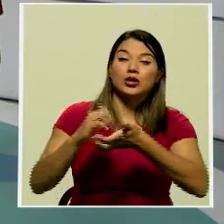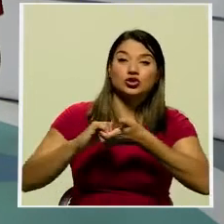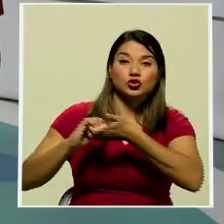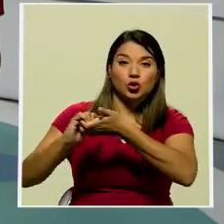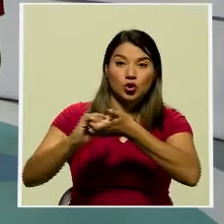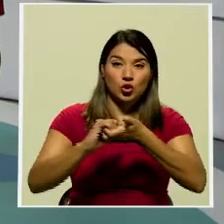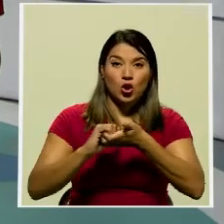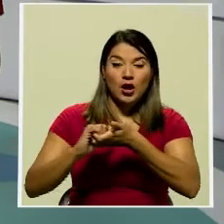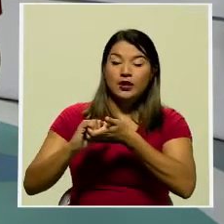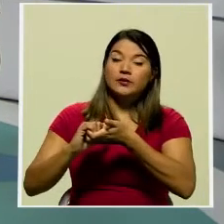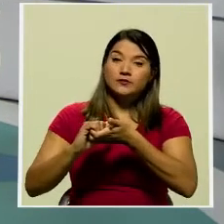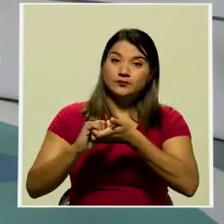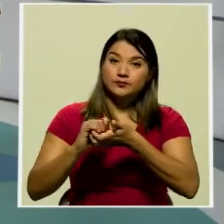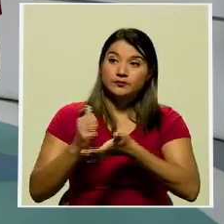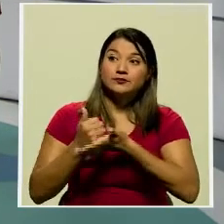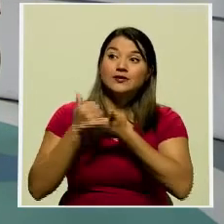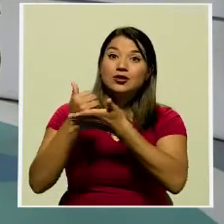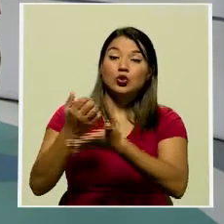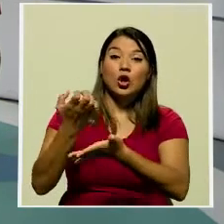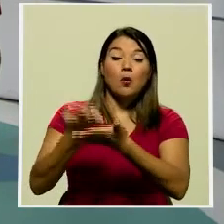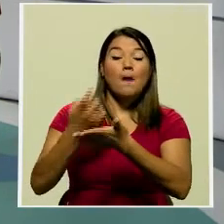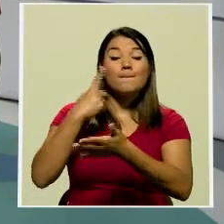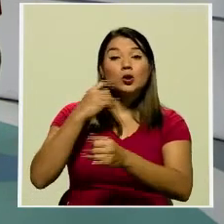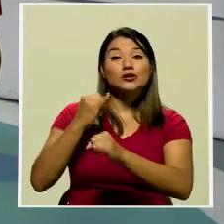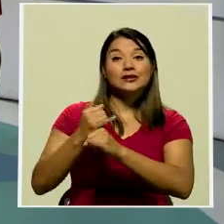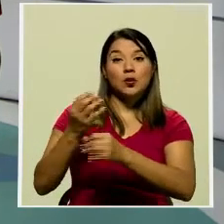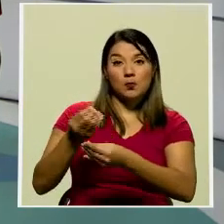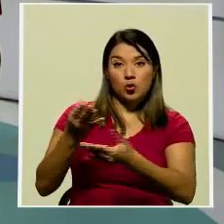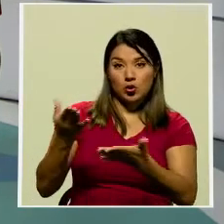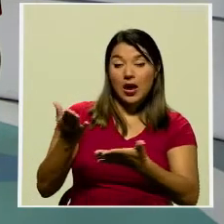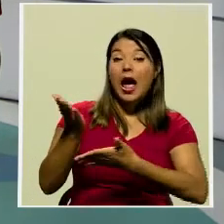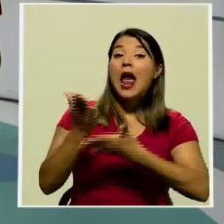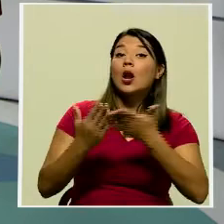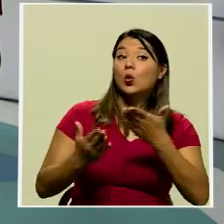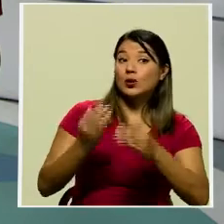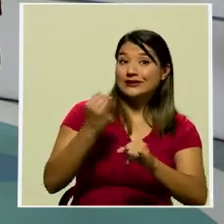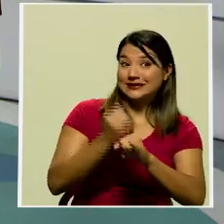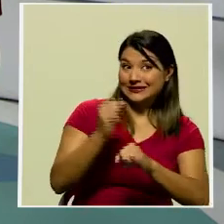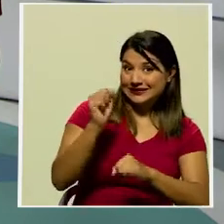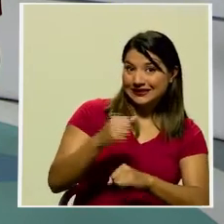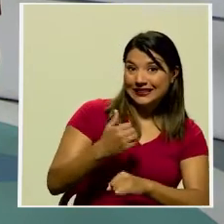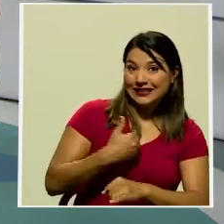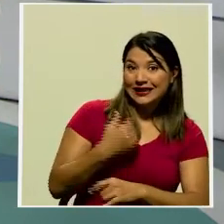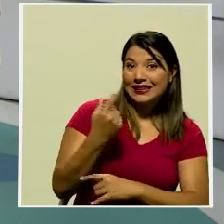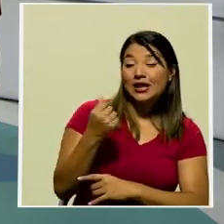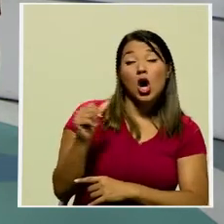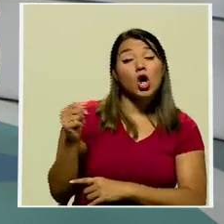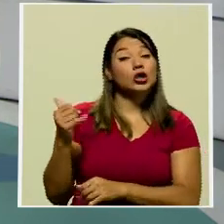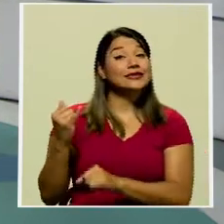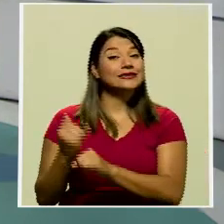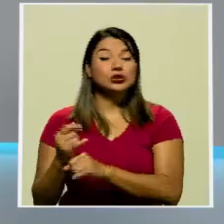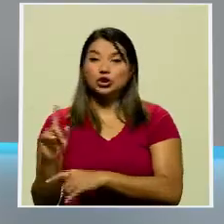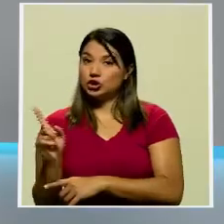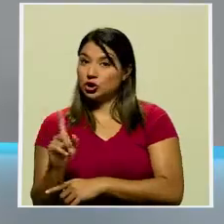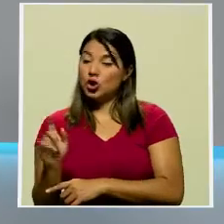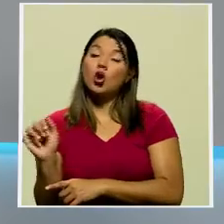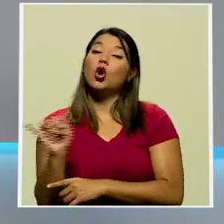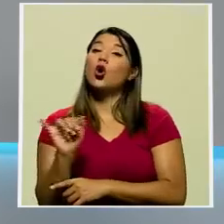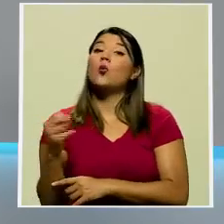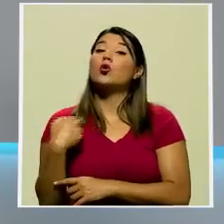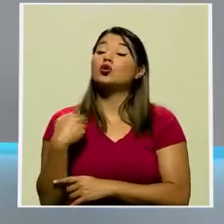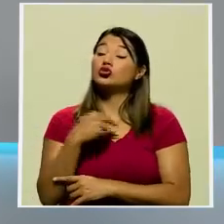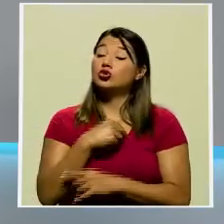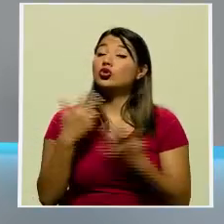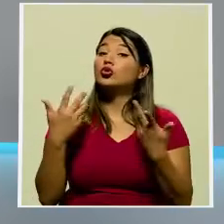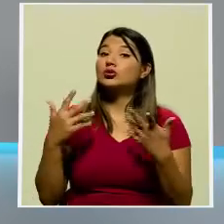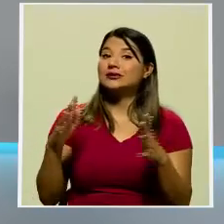Empresas Públicas. Es la realidad, algunas instituciones sí poseen dinero, otras específicamente no. Era como lo hablábamos al